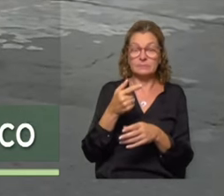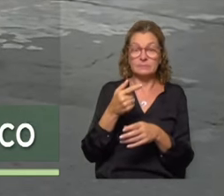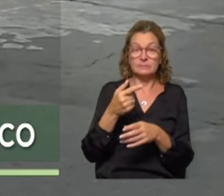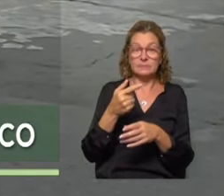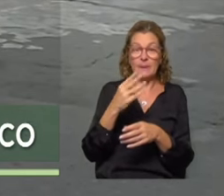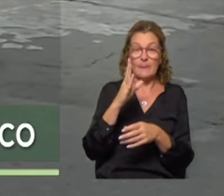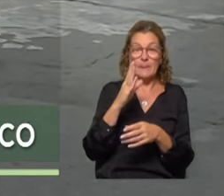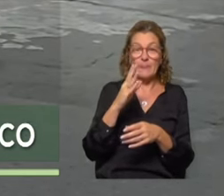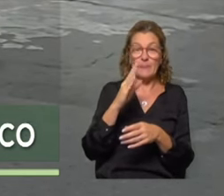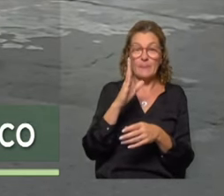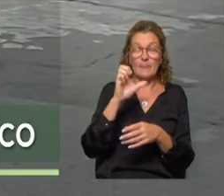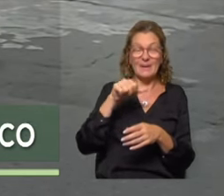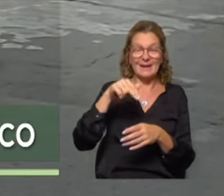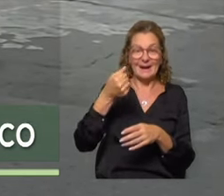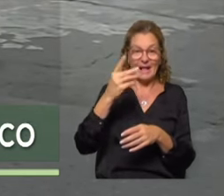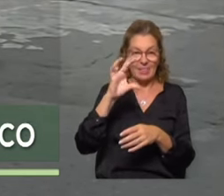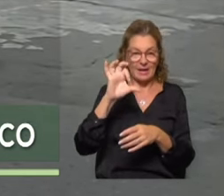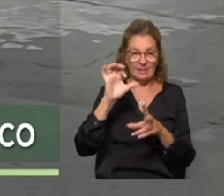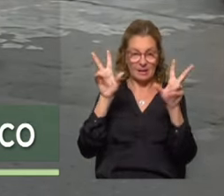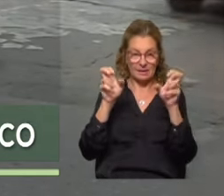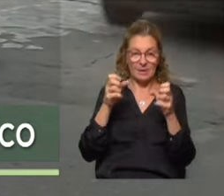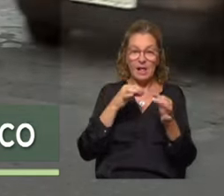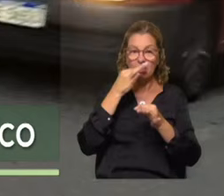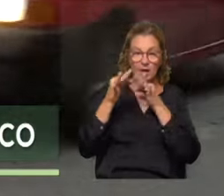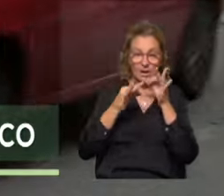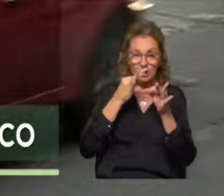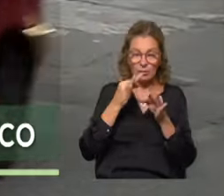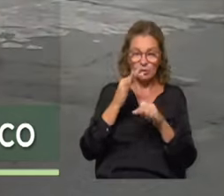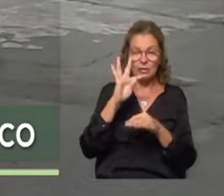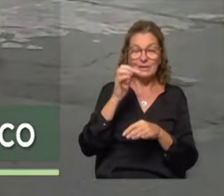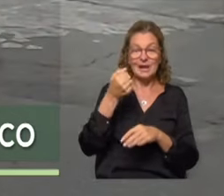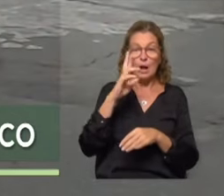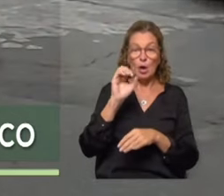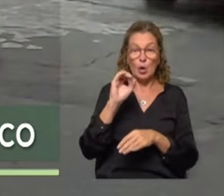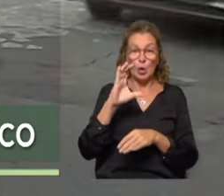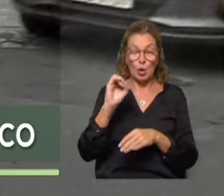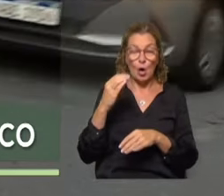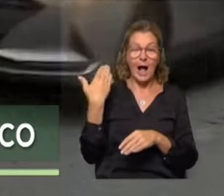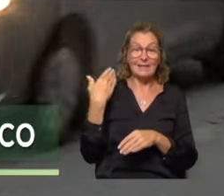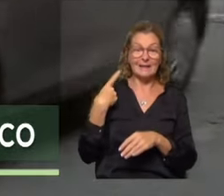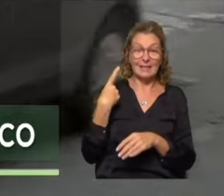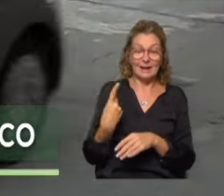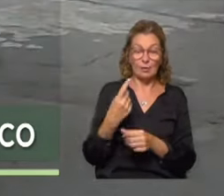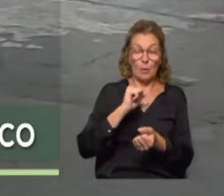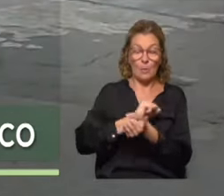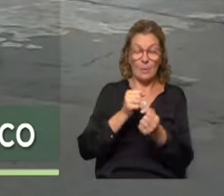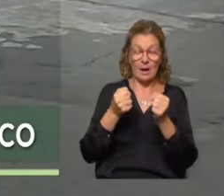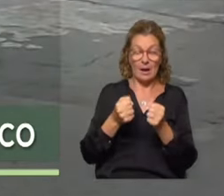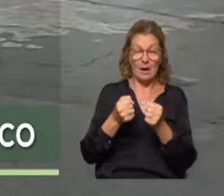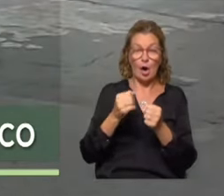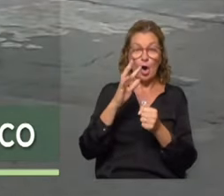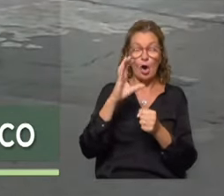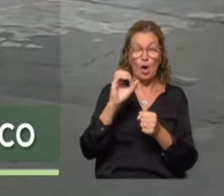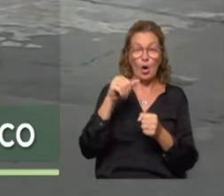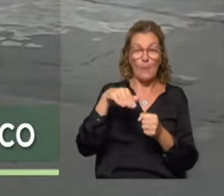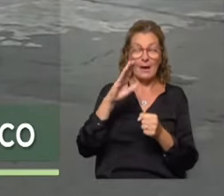causa de Gustavo Penades. Está declarando en estos momentos Carlos Taroco, fue director del CONCAR y parte de la trama